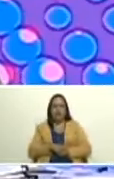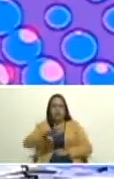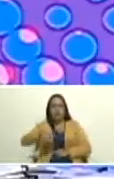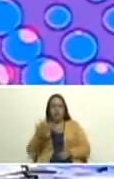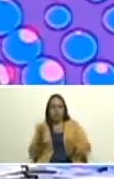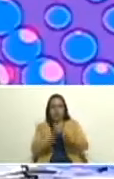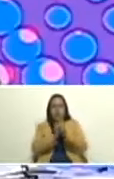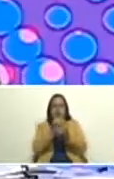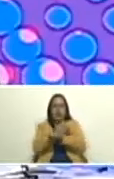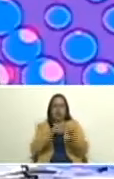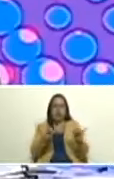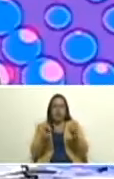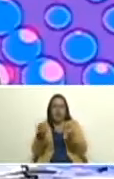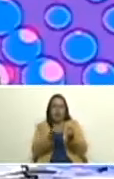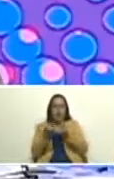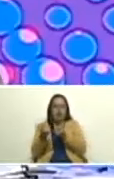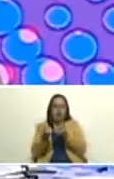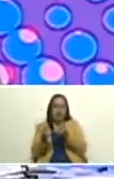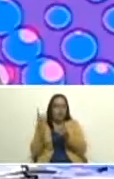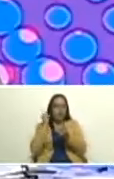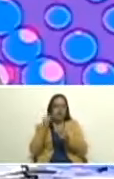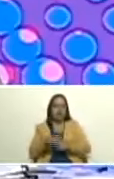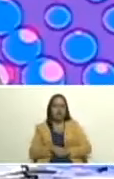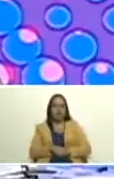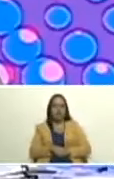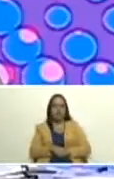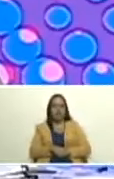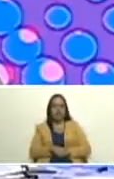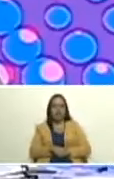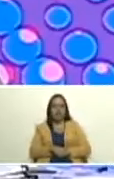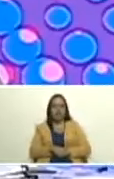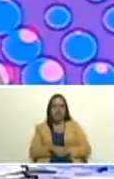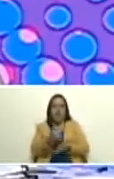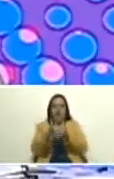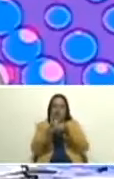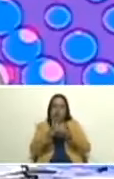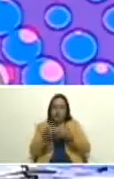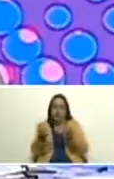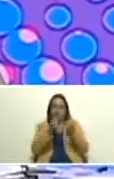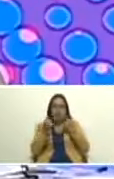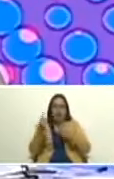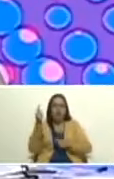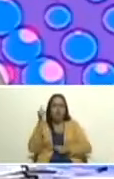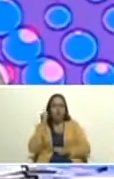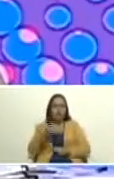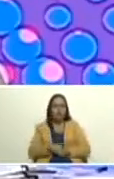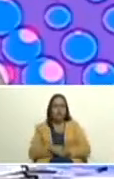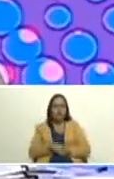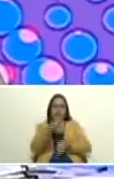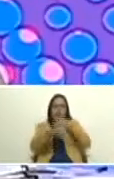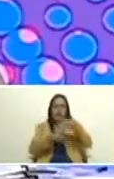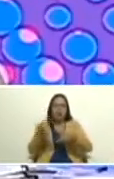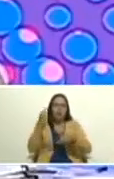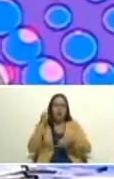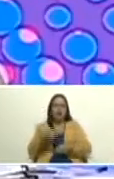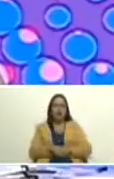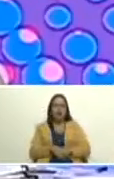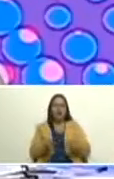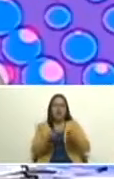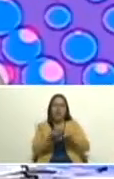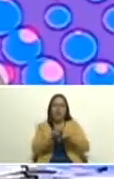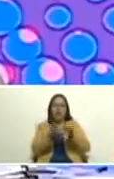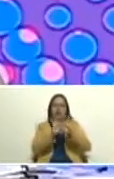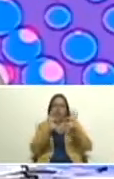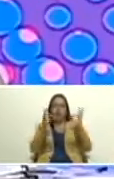independencia económica de la mujer, el beneficio económico de la mujer, y cuando hablamos de mujer, hablamos de